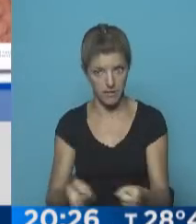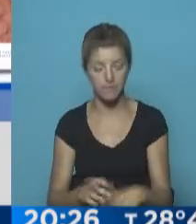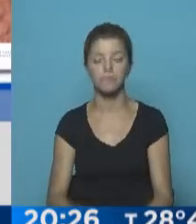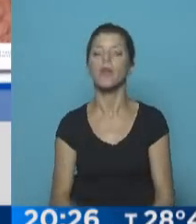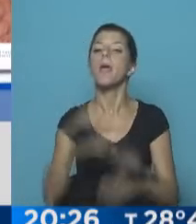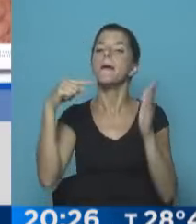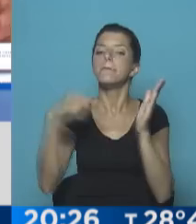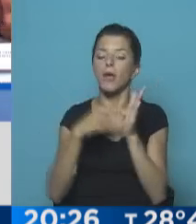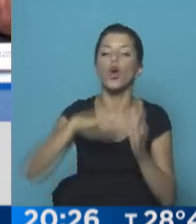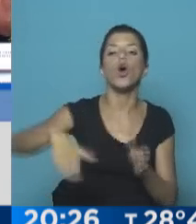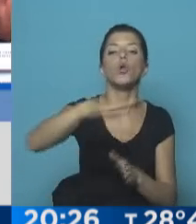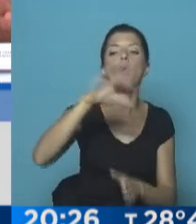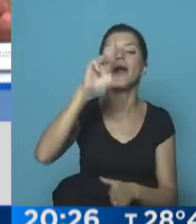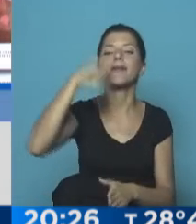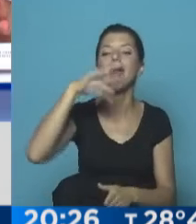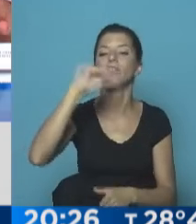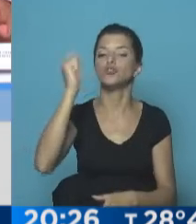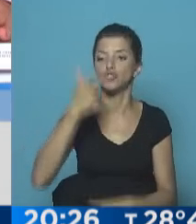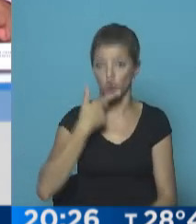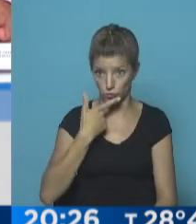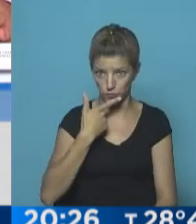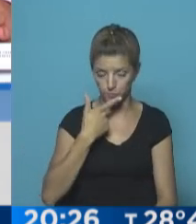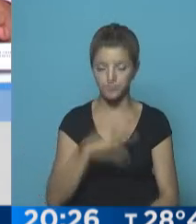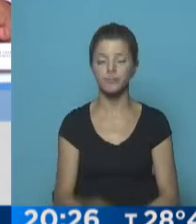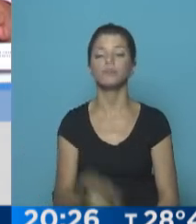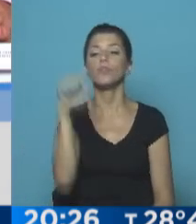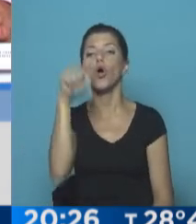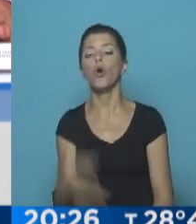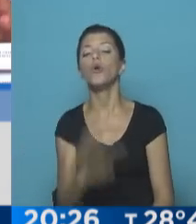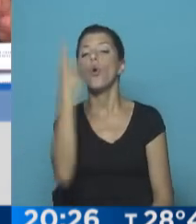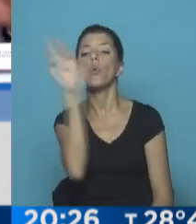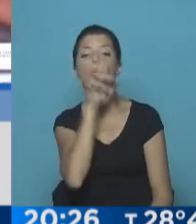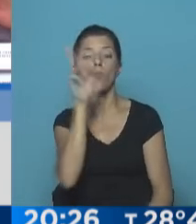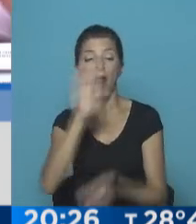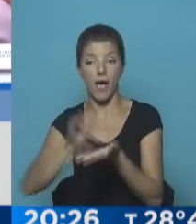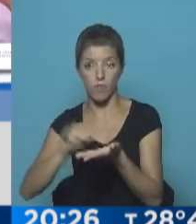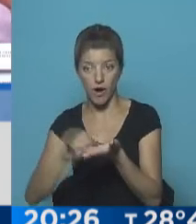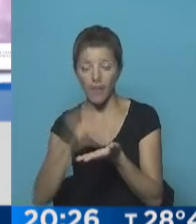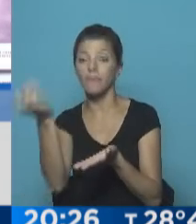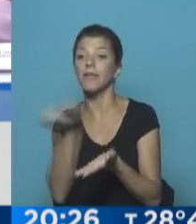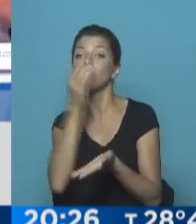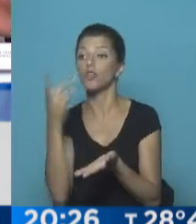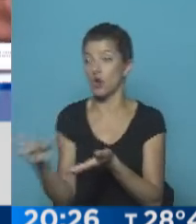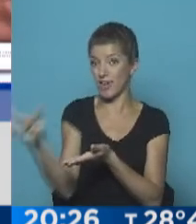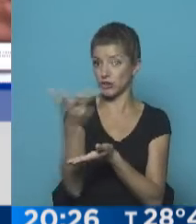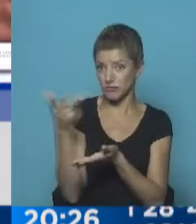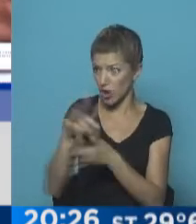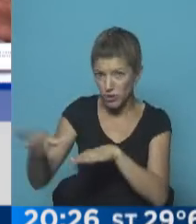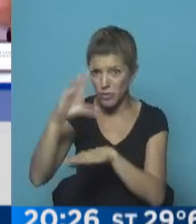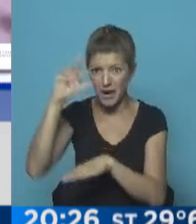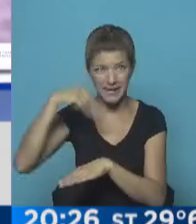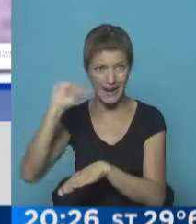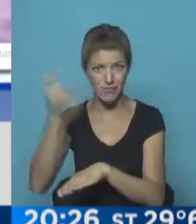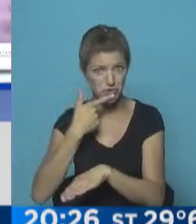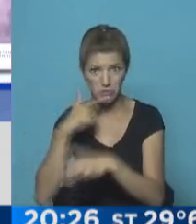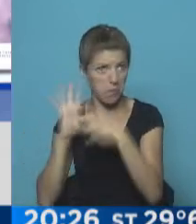Ranchos, que está Mariano Cibuet. Importante hoy una de las declaraciones de las abogadas defensores, que dijo que ellos no tenían nada que ver con Ranchos.